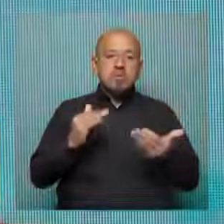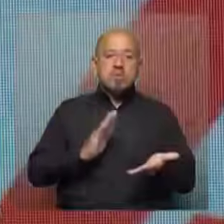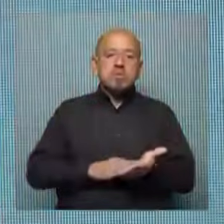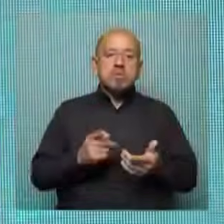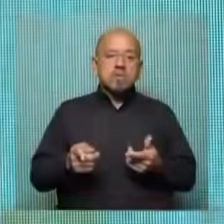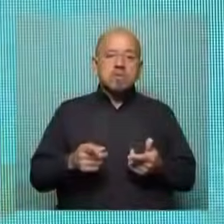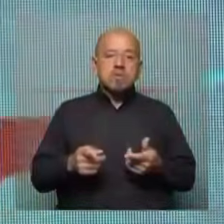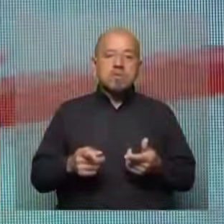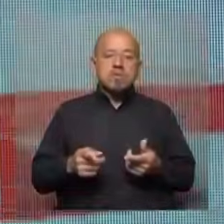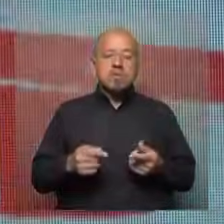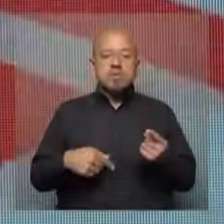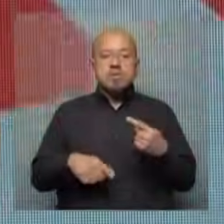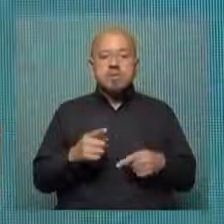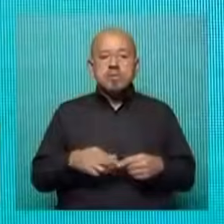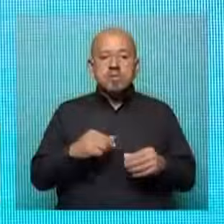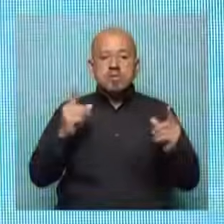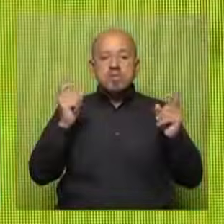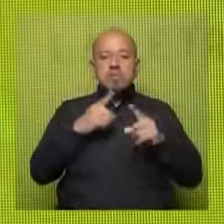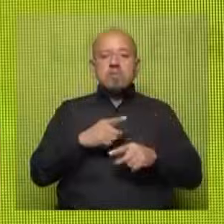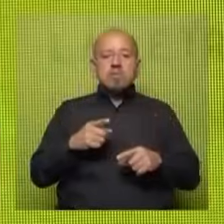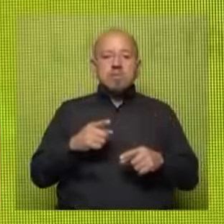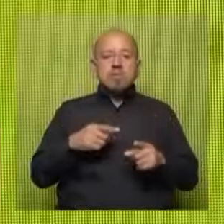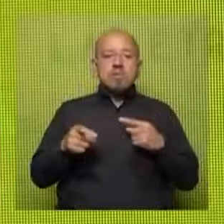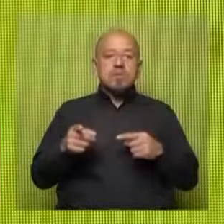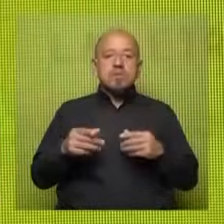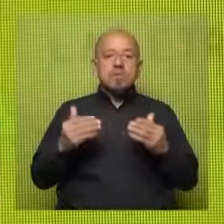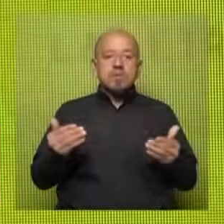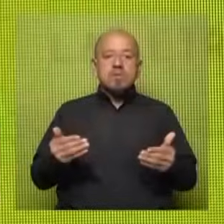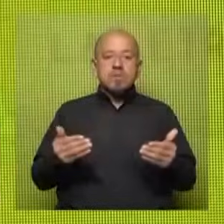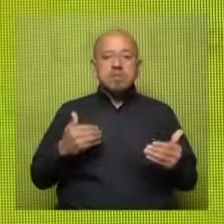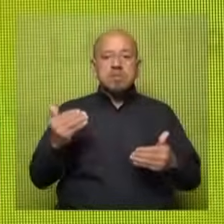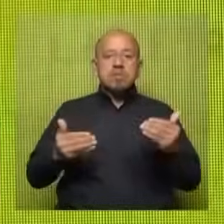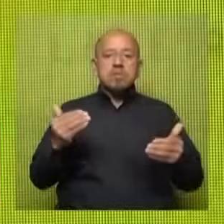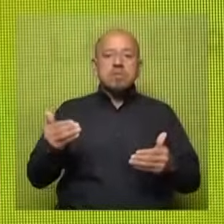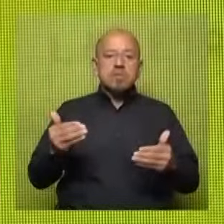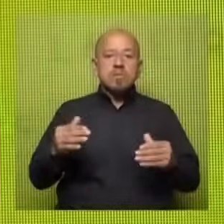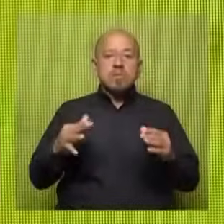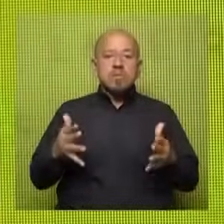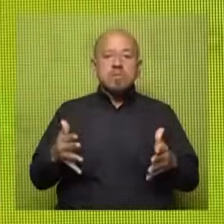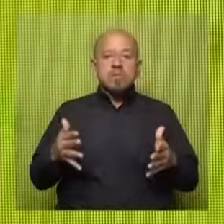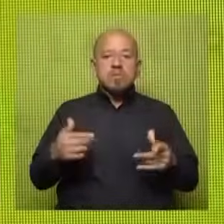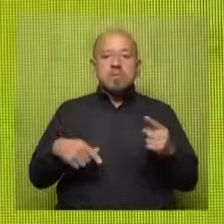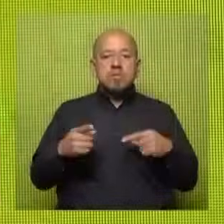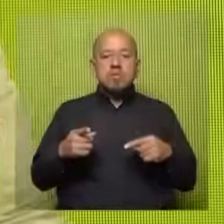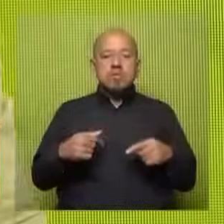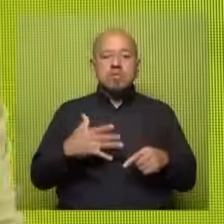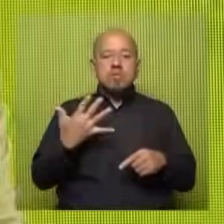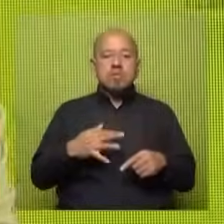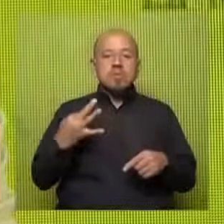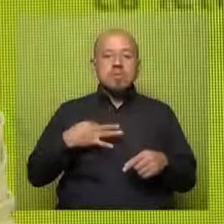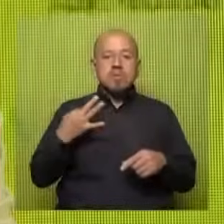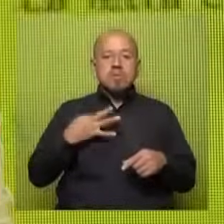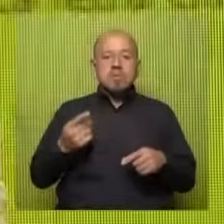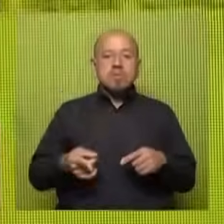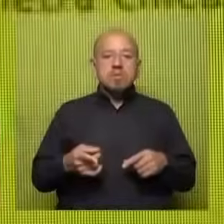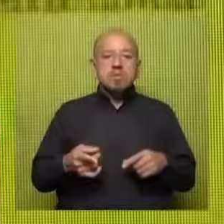Pero la verdad que a veces es como difícil esto, caminar el camino de ver que en los últimos 5 años el tema ha estado